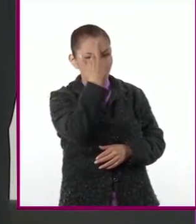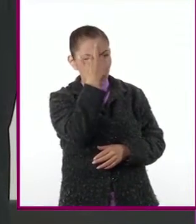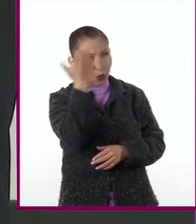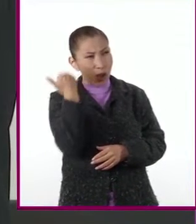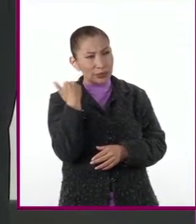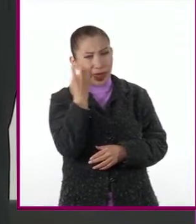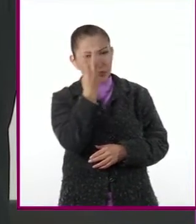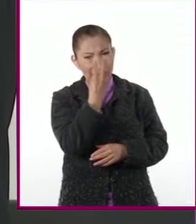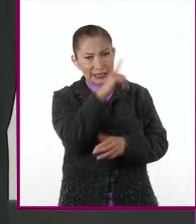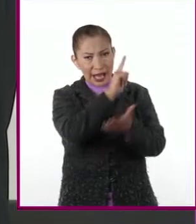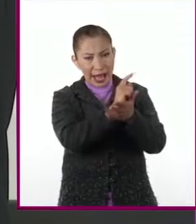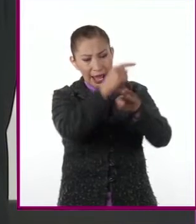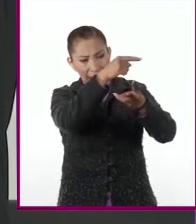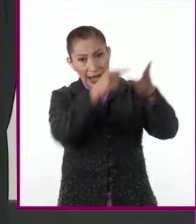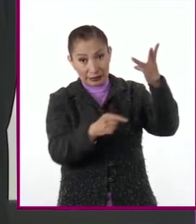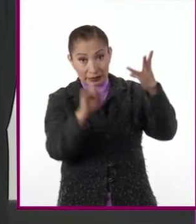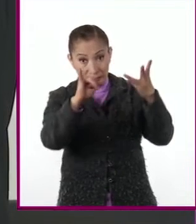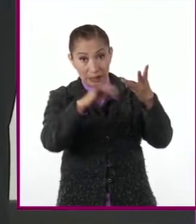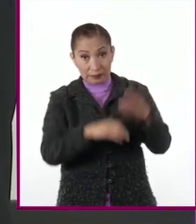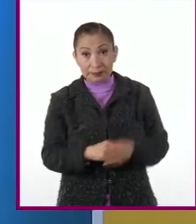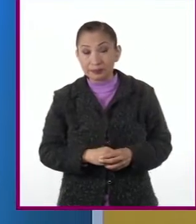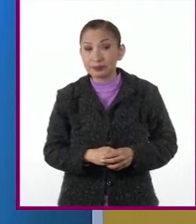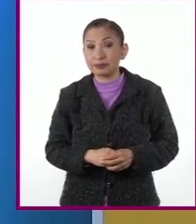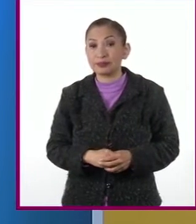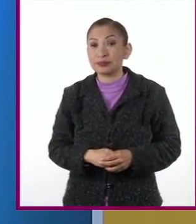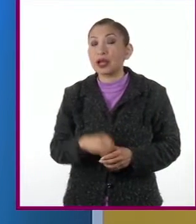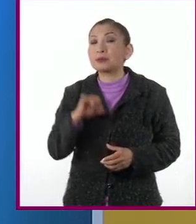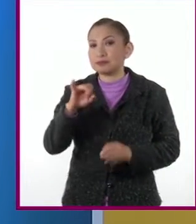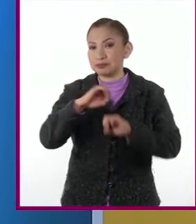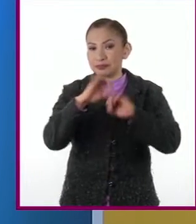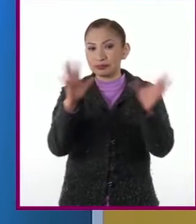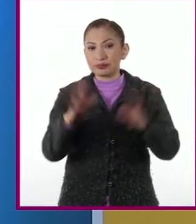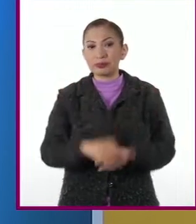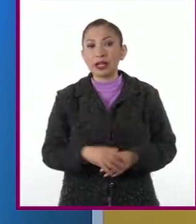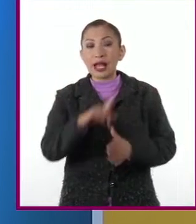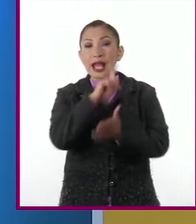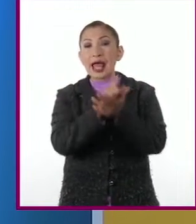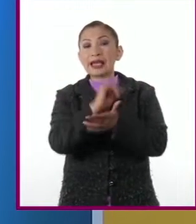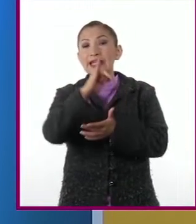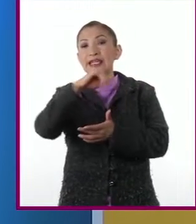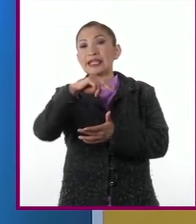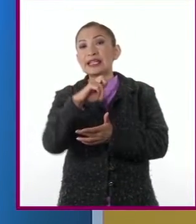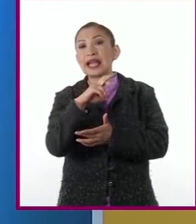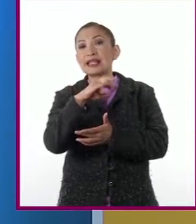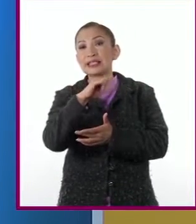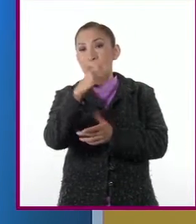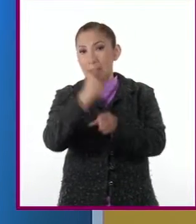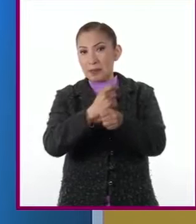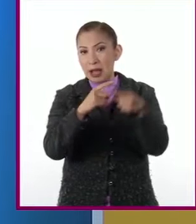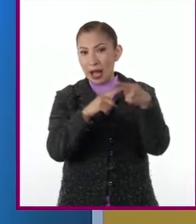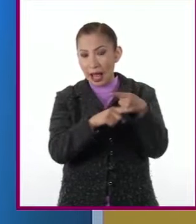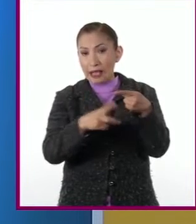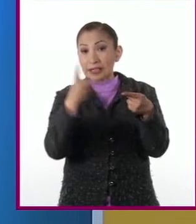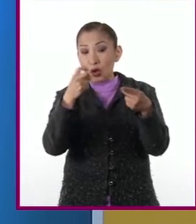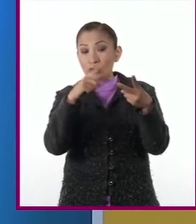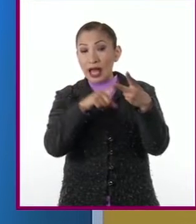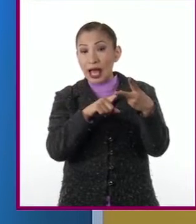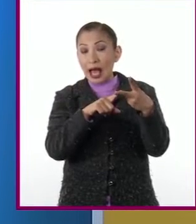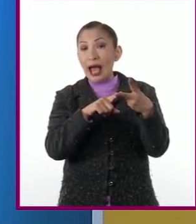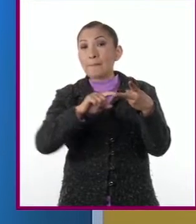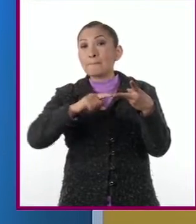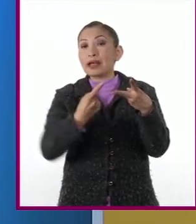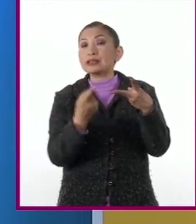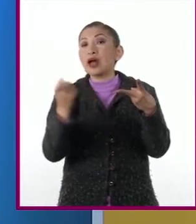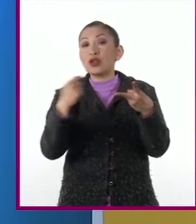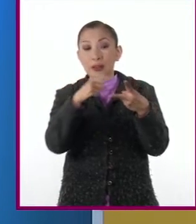eran 3 leyes de Newton, ¿correcto? Así es. La ley de inercia es la primera. La segunda ley